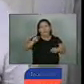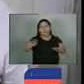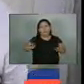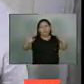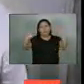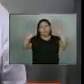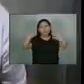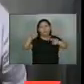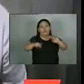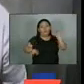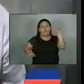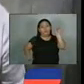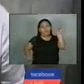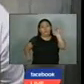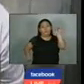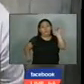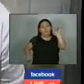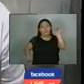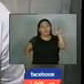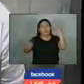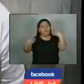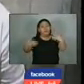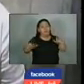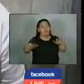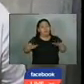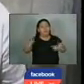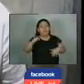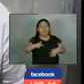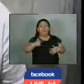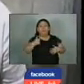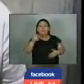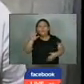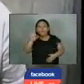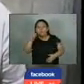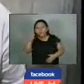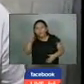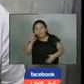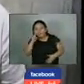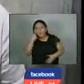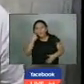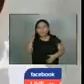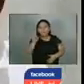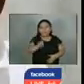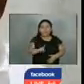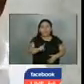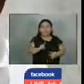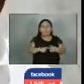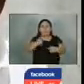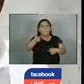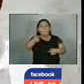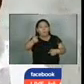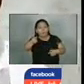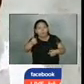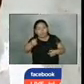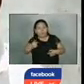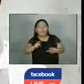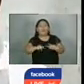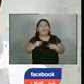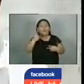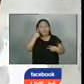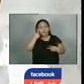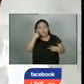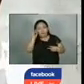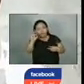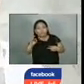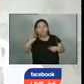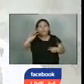juzgados de San Salvador. En la última jornada, Fiscalía presentó 2 testigos, un agente de la Policía Nacional Civil y